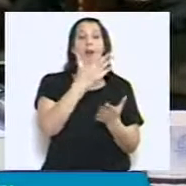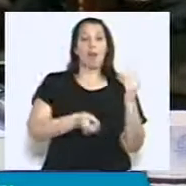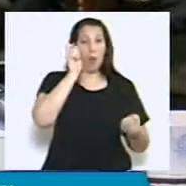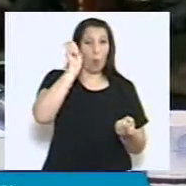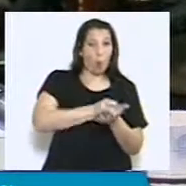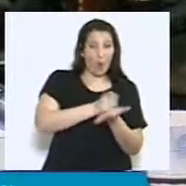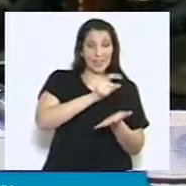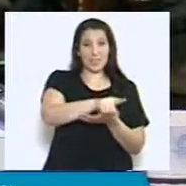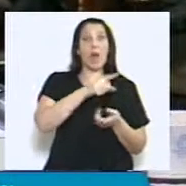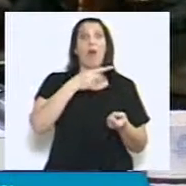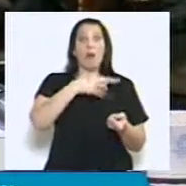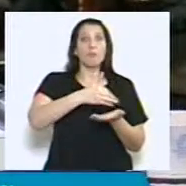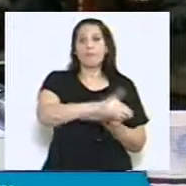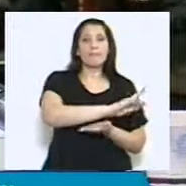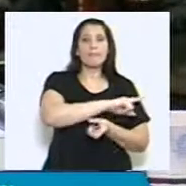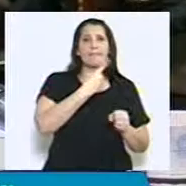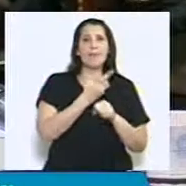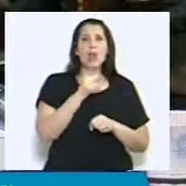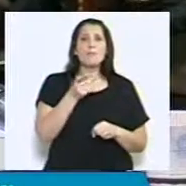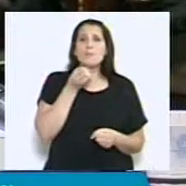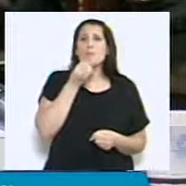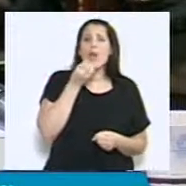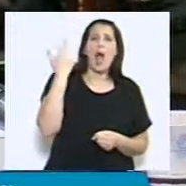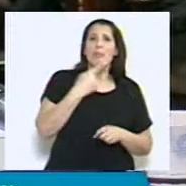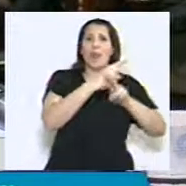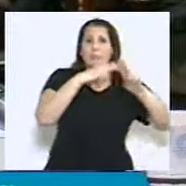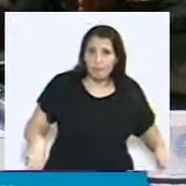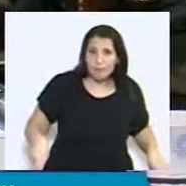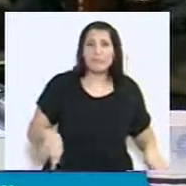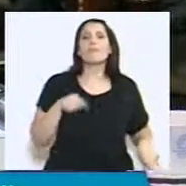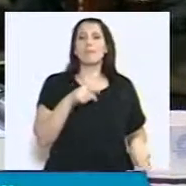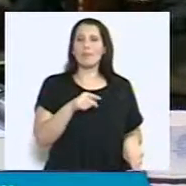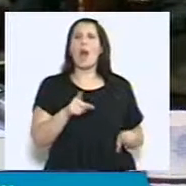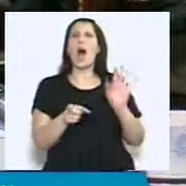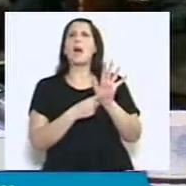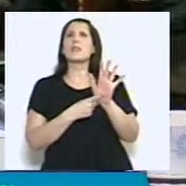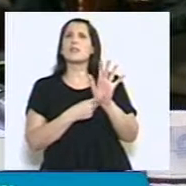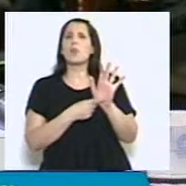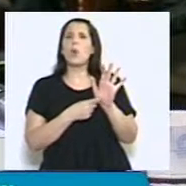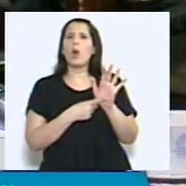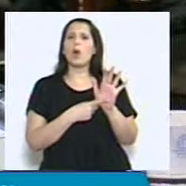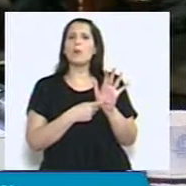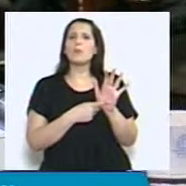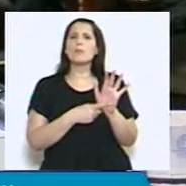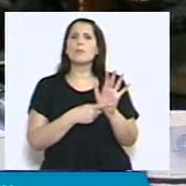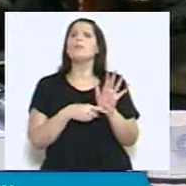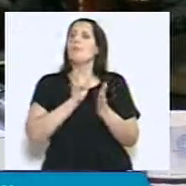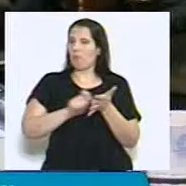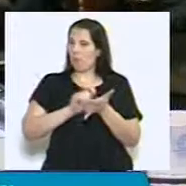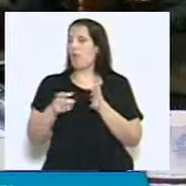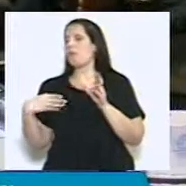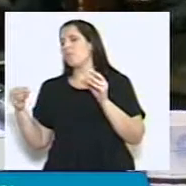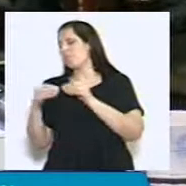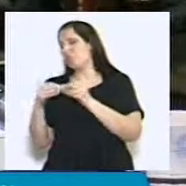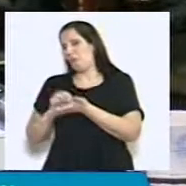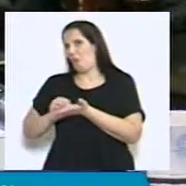que le quitó, declaró la nulidad Madorrán de un artículo laudado por un funcionario ad hoc